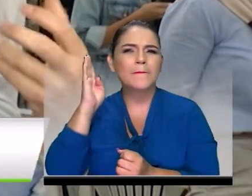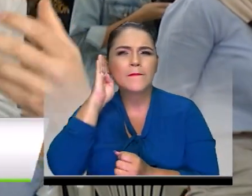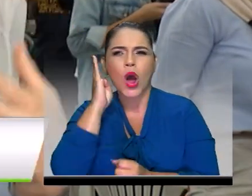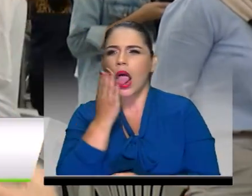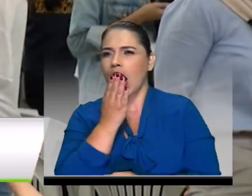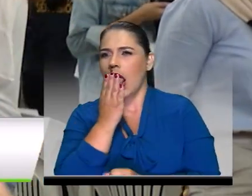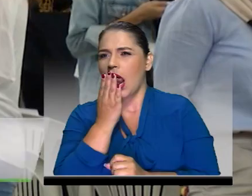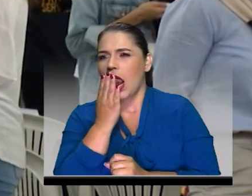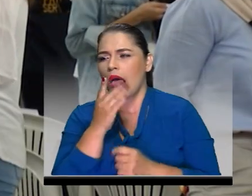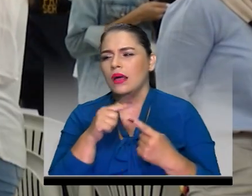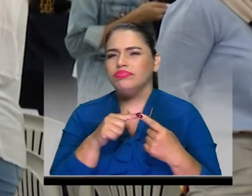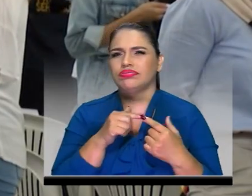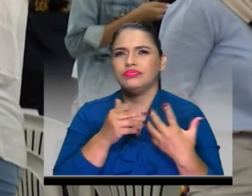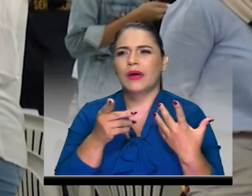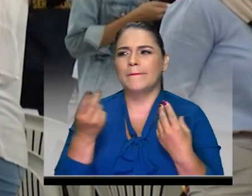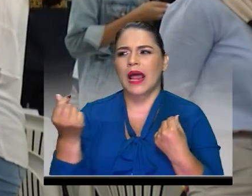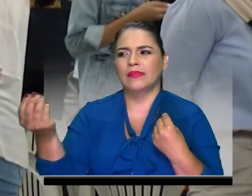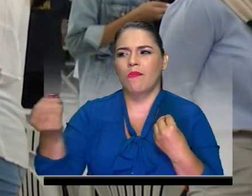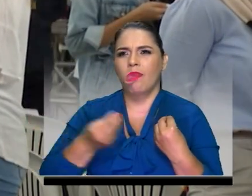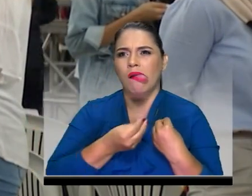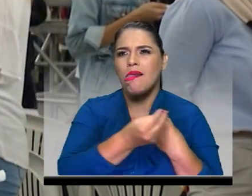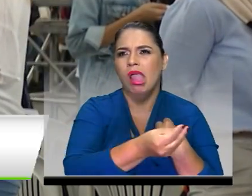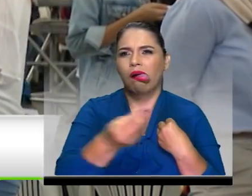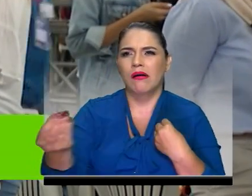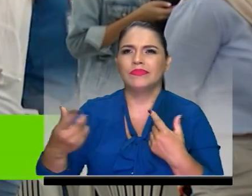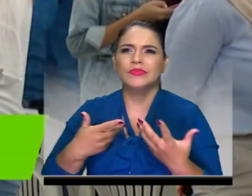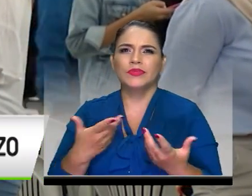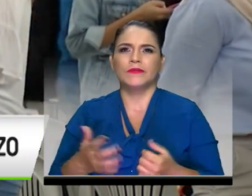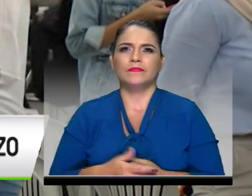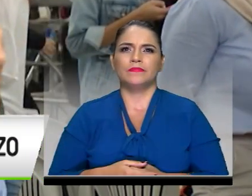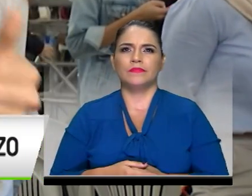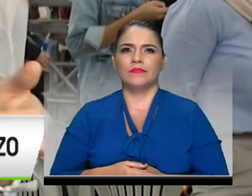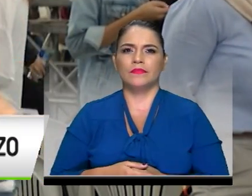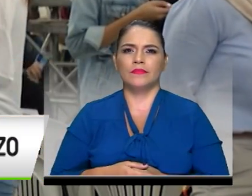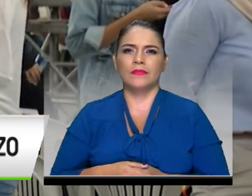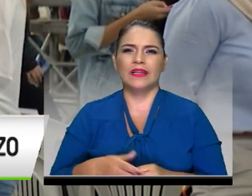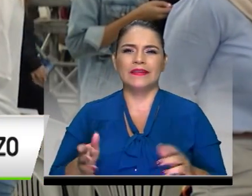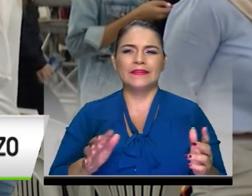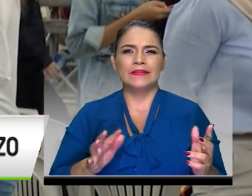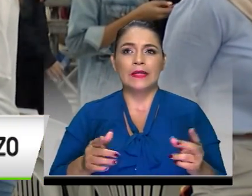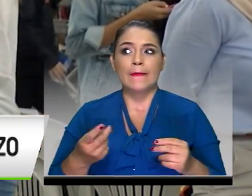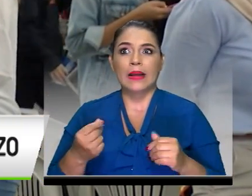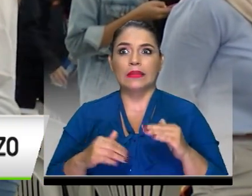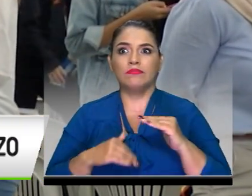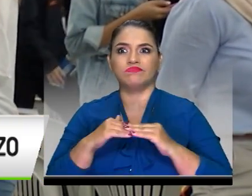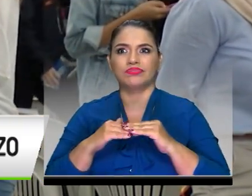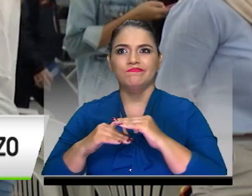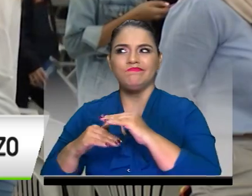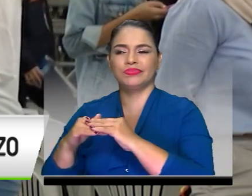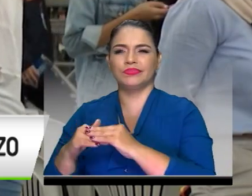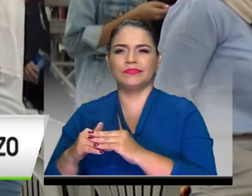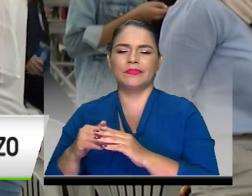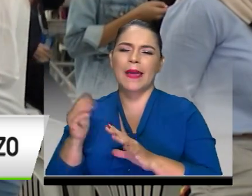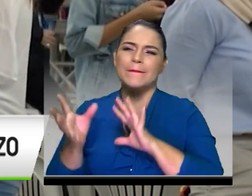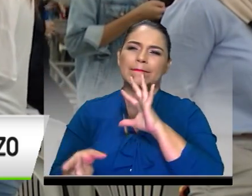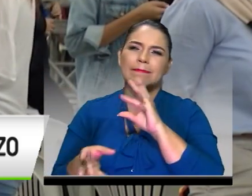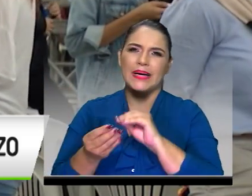que hubo triangulación de recursos que se sobrepasaron los topes y adicionalmente